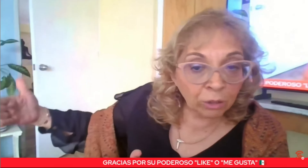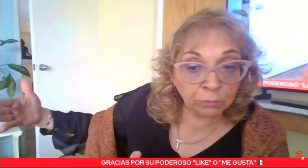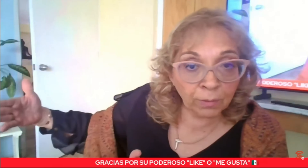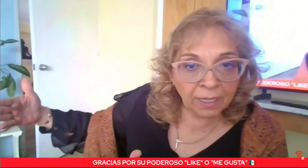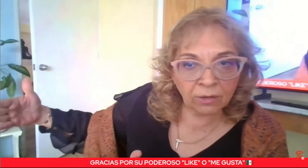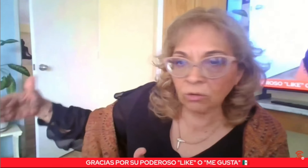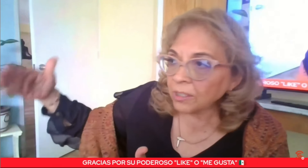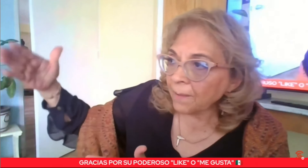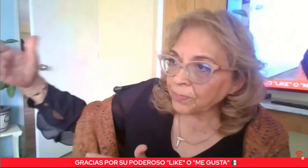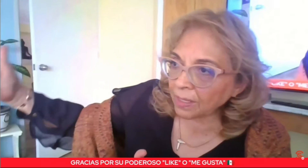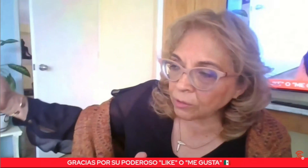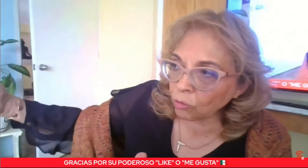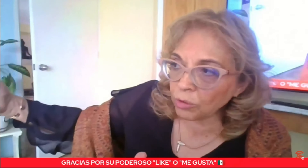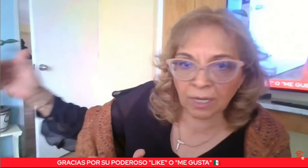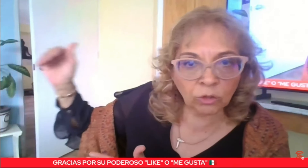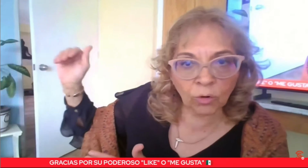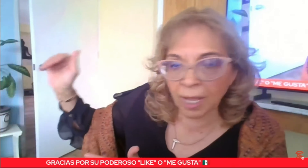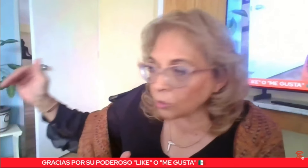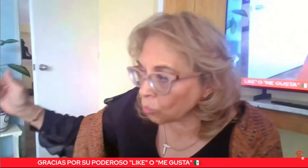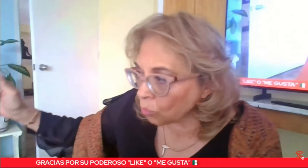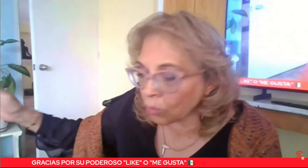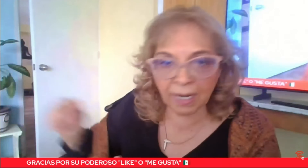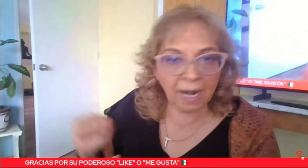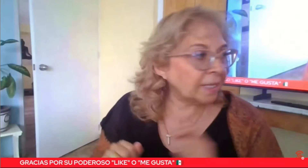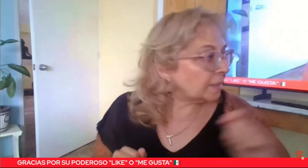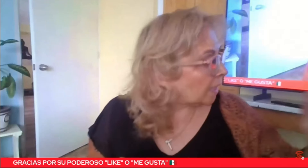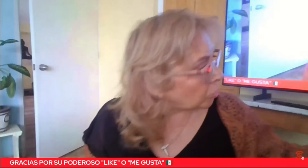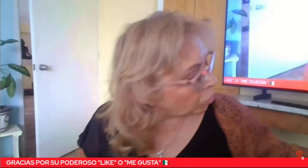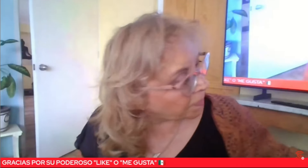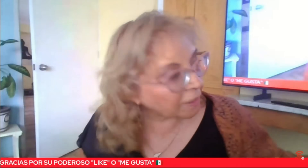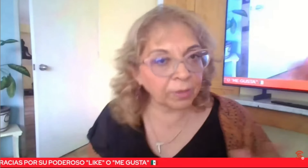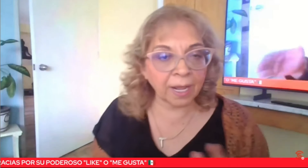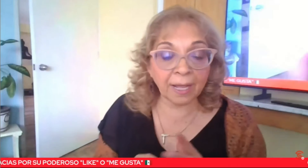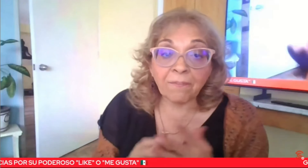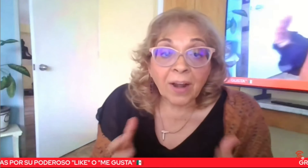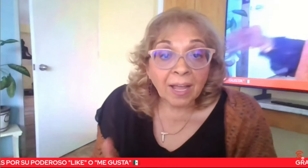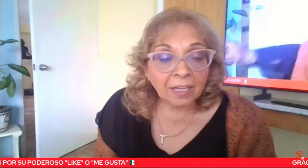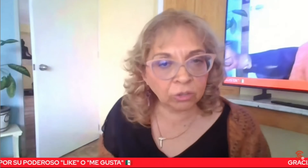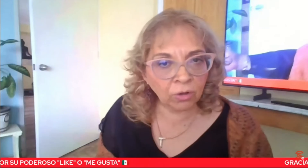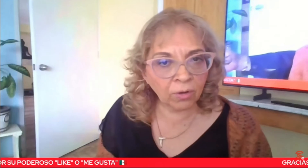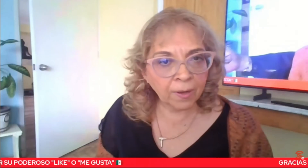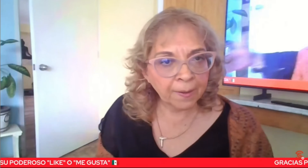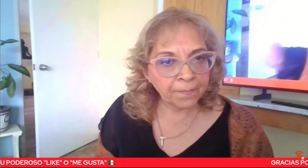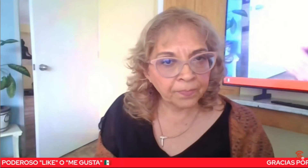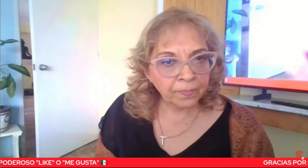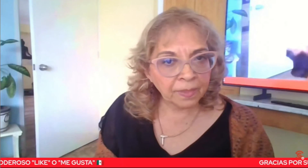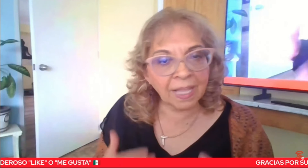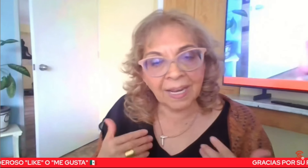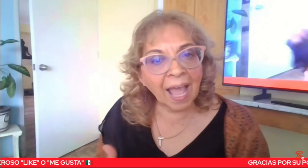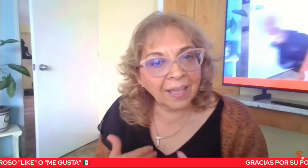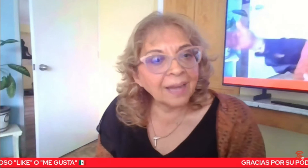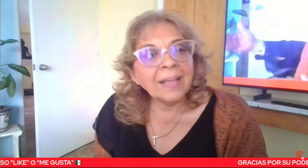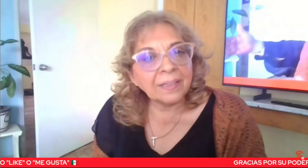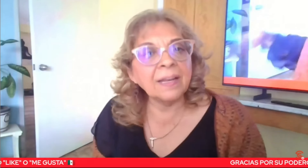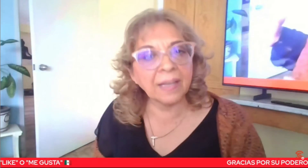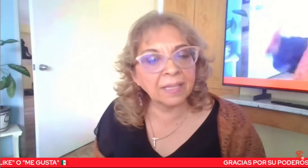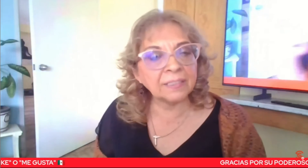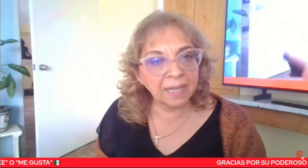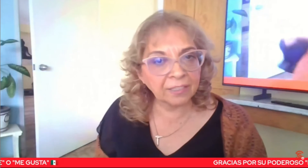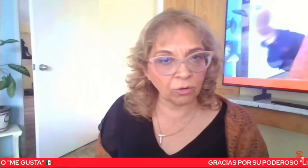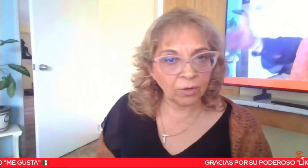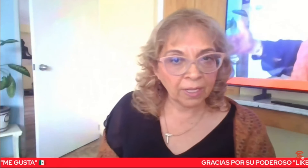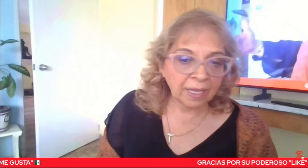medios públicos, de tu directora, tu analista, tu personaje, fracasó. Hay alguien que tiene que